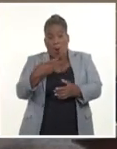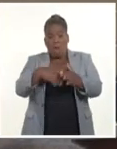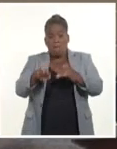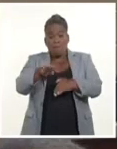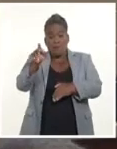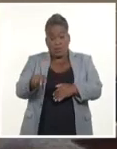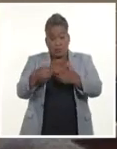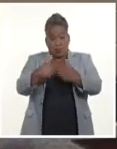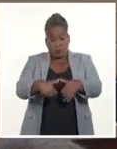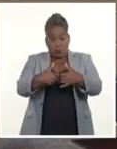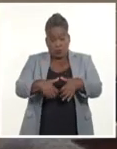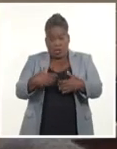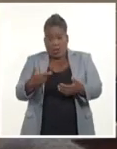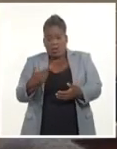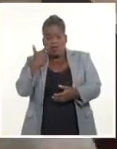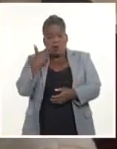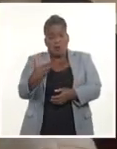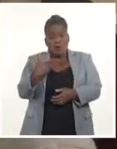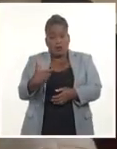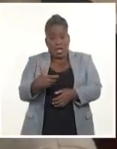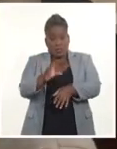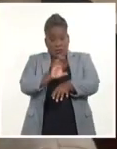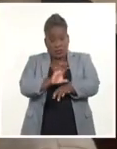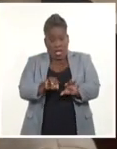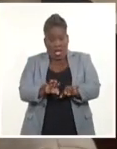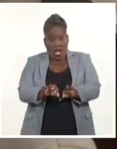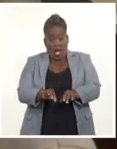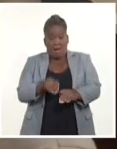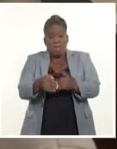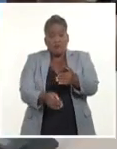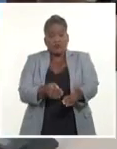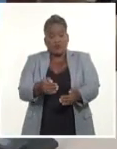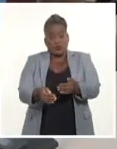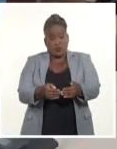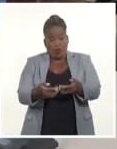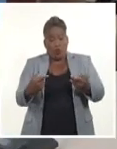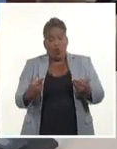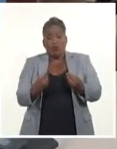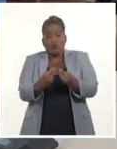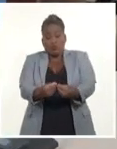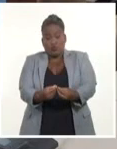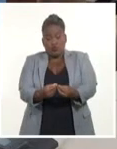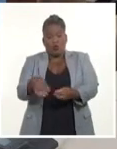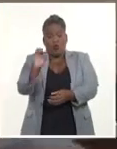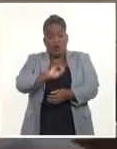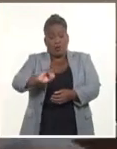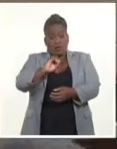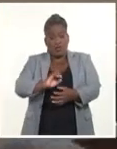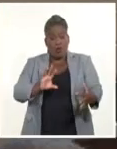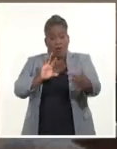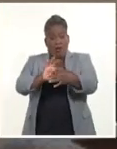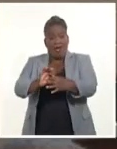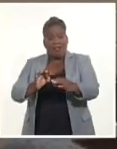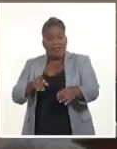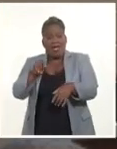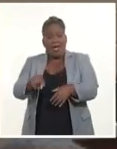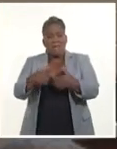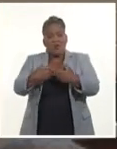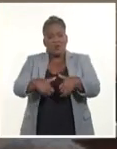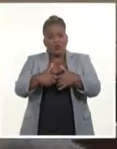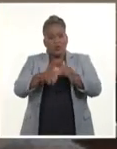es esencial automatizar aún más los procesos, unido a ello la organización de las cadenas productivas. Concentrar los